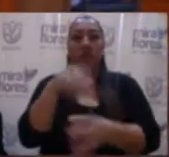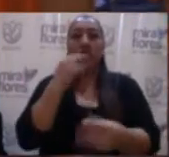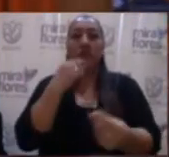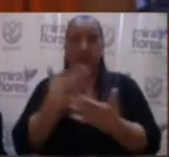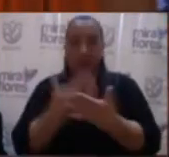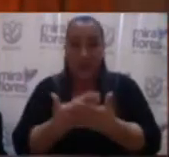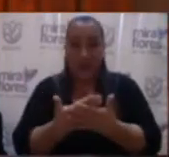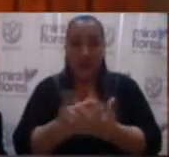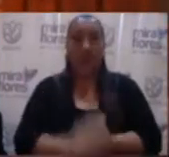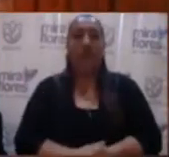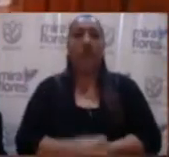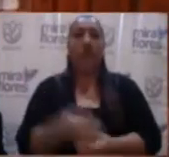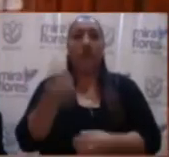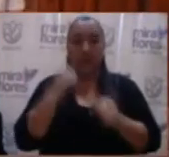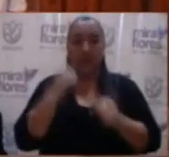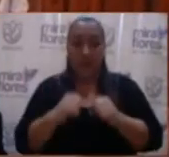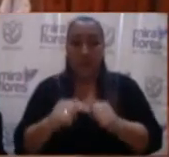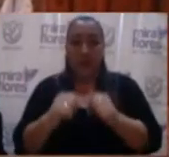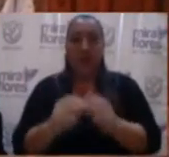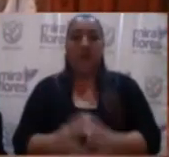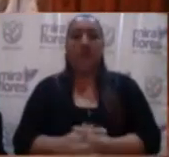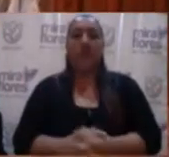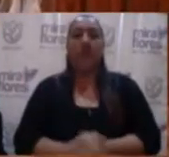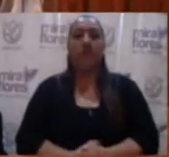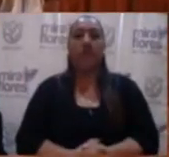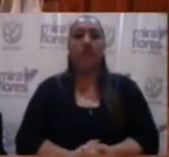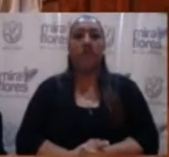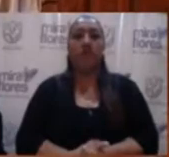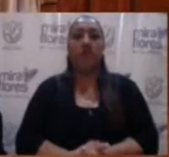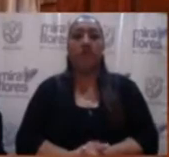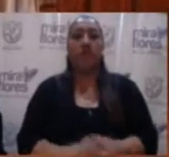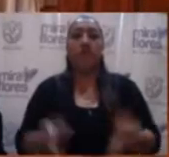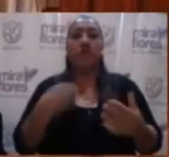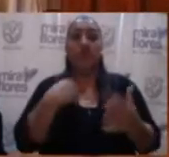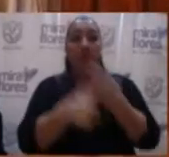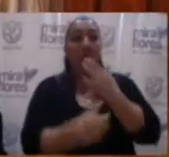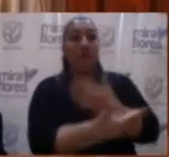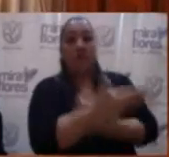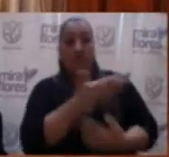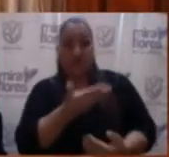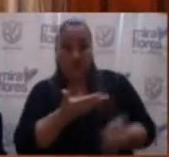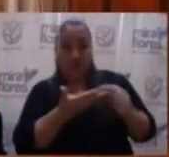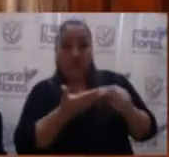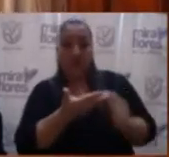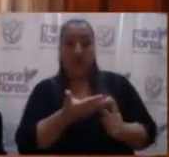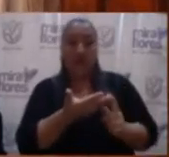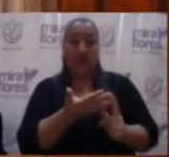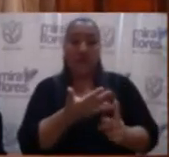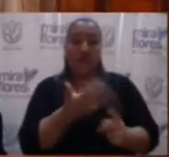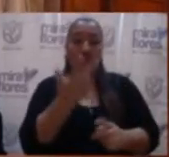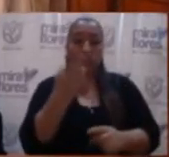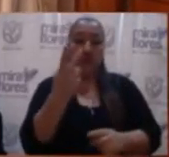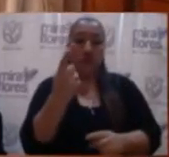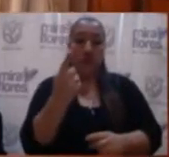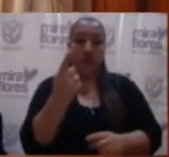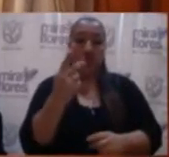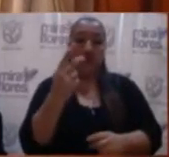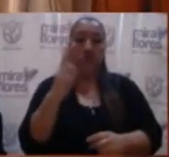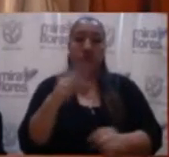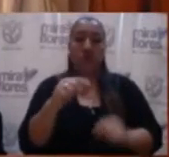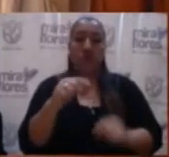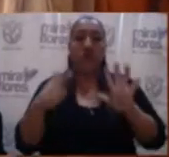gracias. Vamos al siguiente punto. En el despacho, señor alcalde, está el informe 31-2017 de la Subgerencia